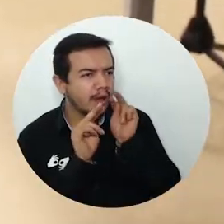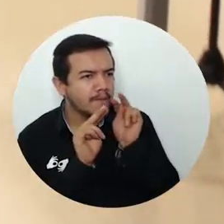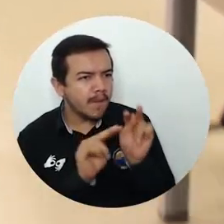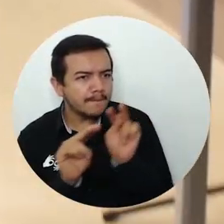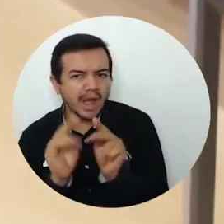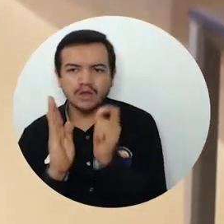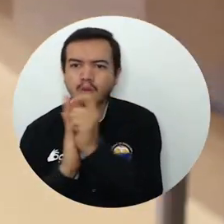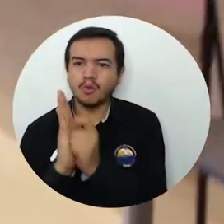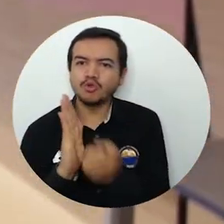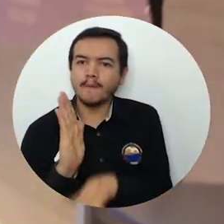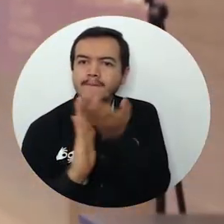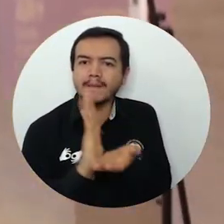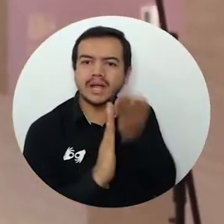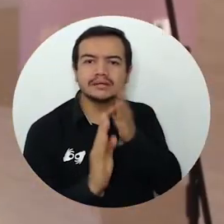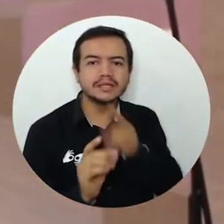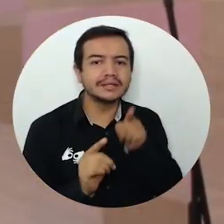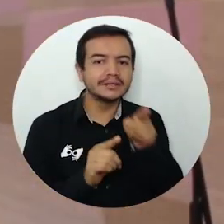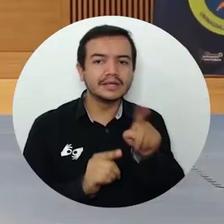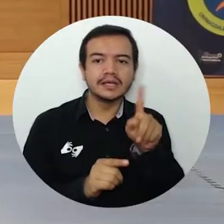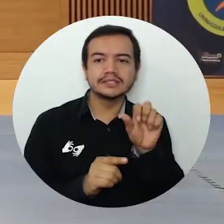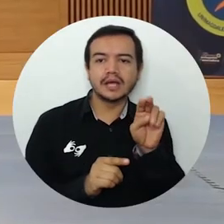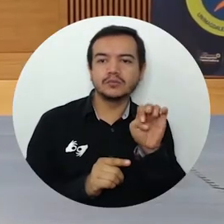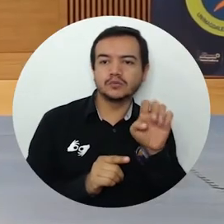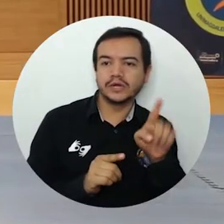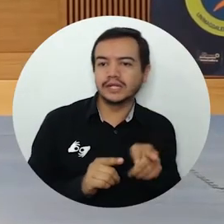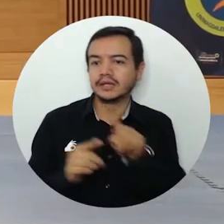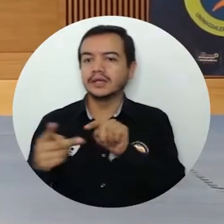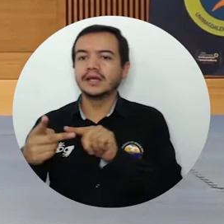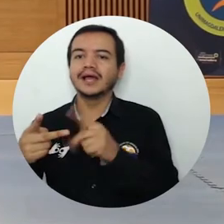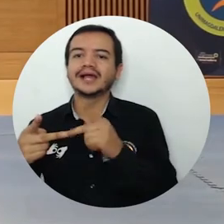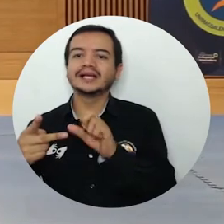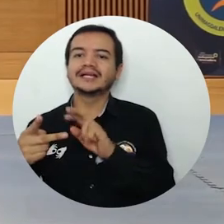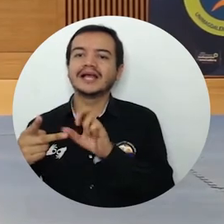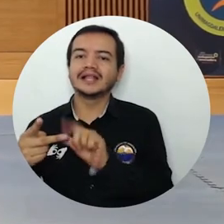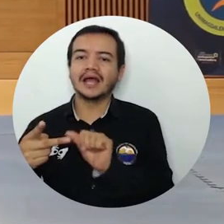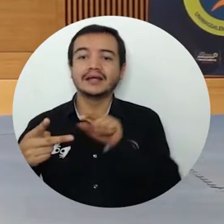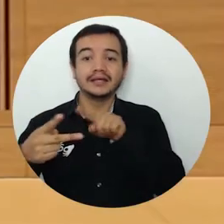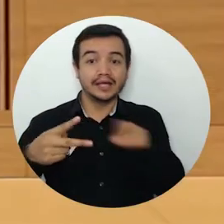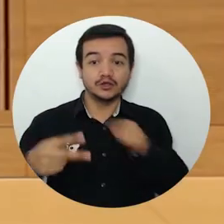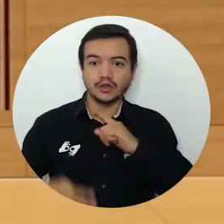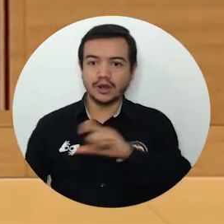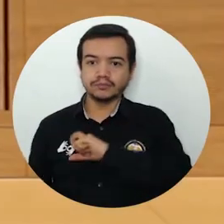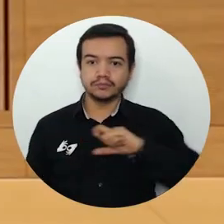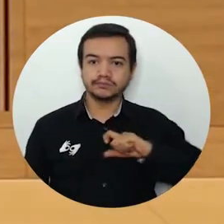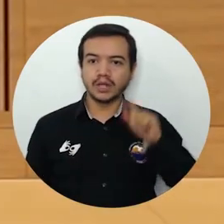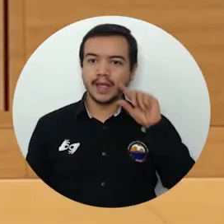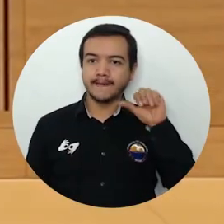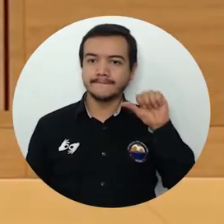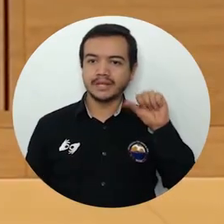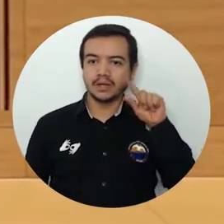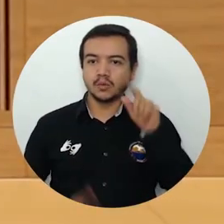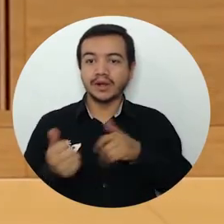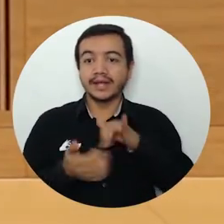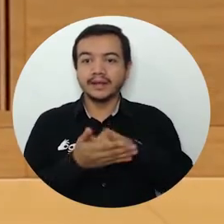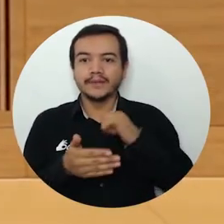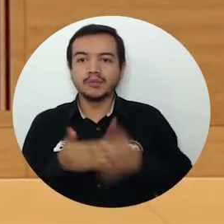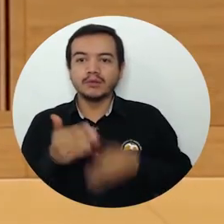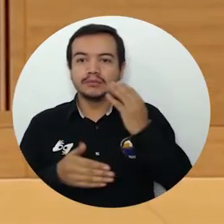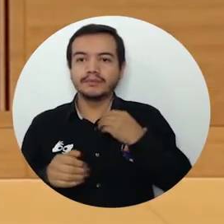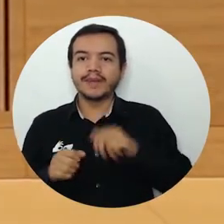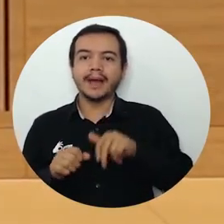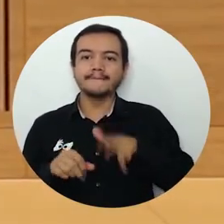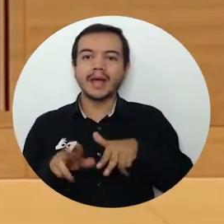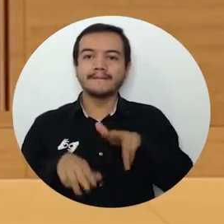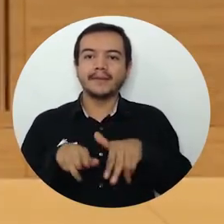los jueces, los estudiantes Samuel Bornacel y Acuña y Carla Costa Serge alcanzaron las preseas plateadas en la modalidad de kata individual de la